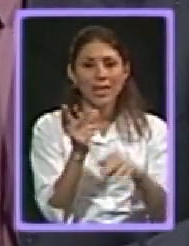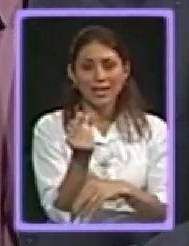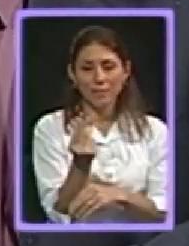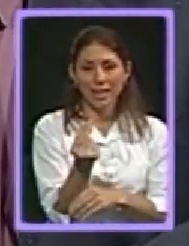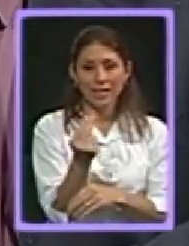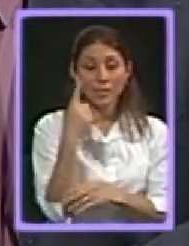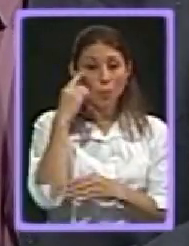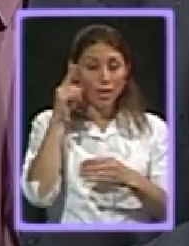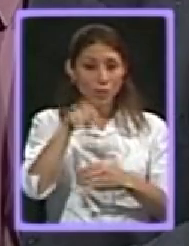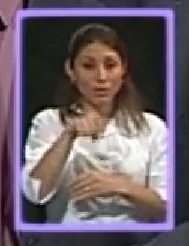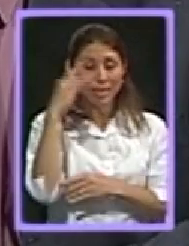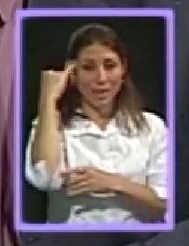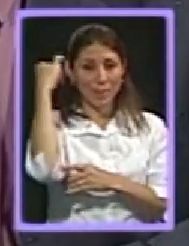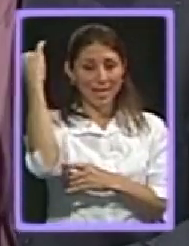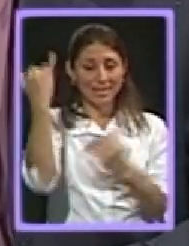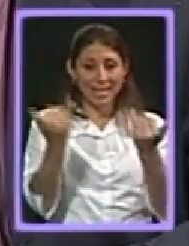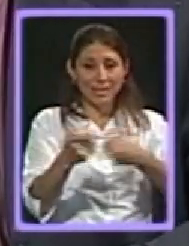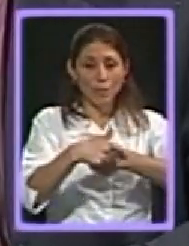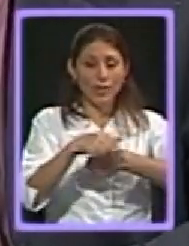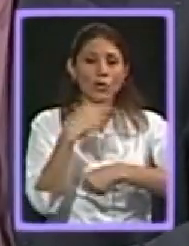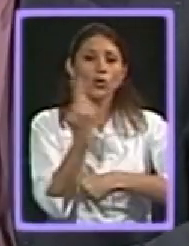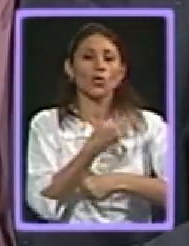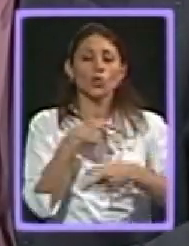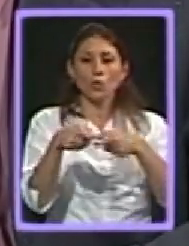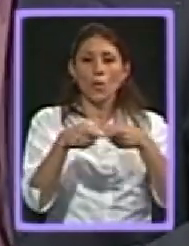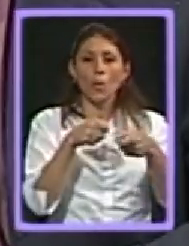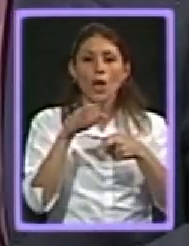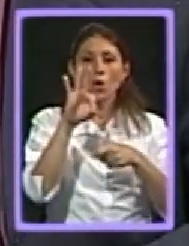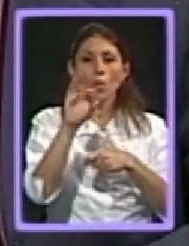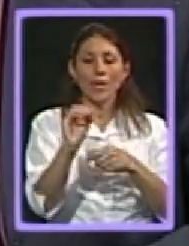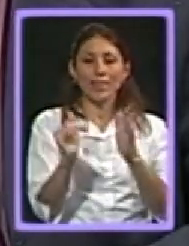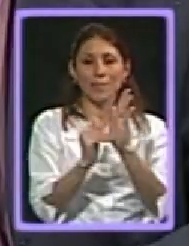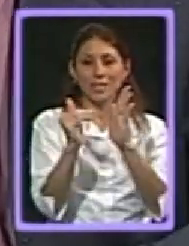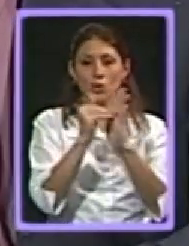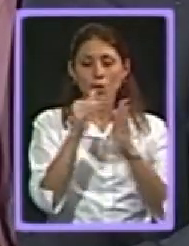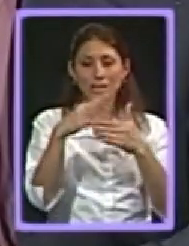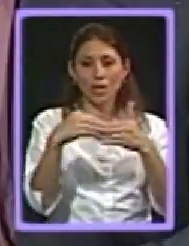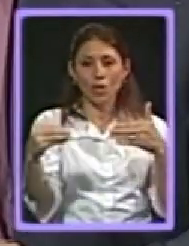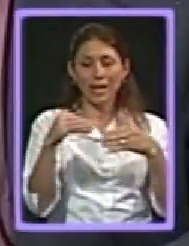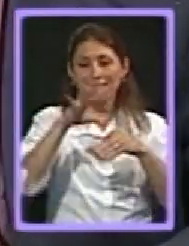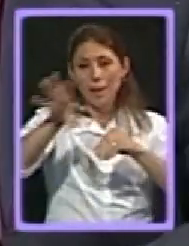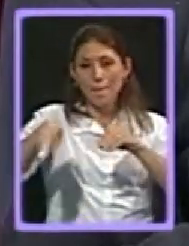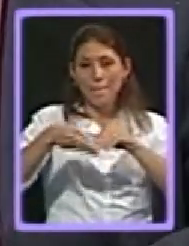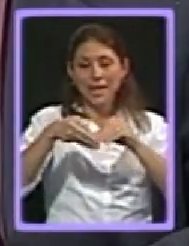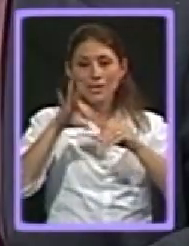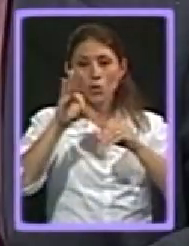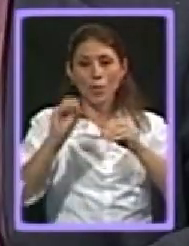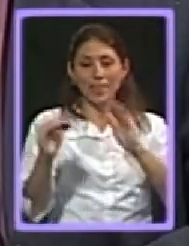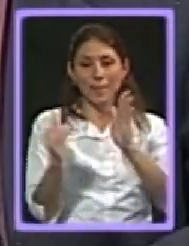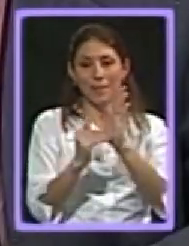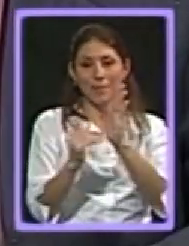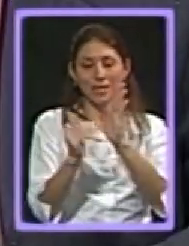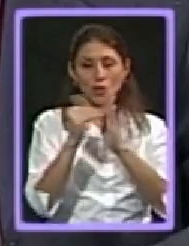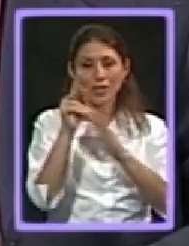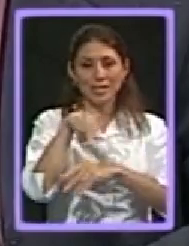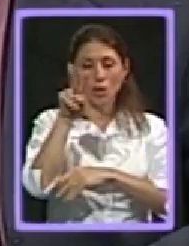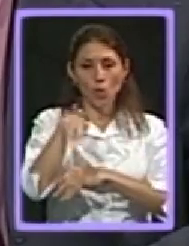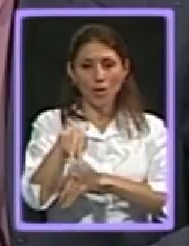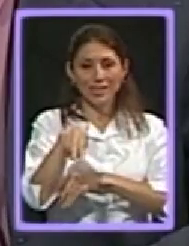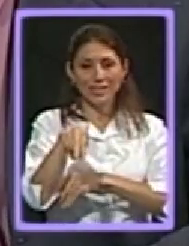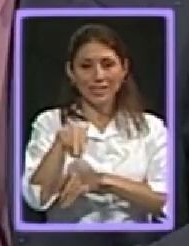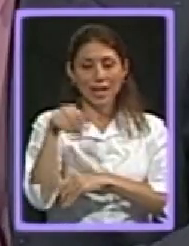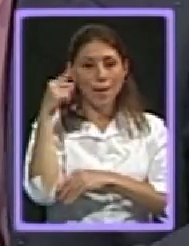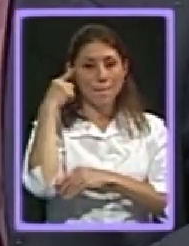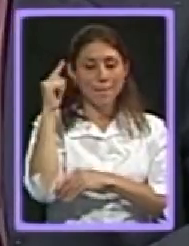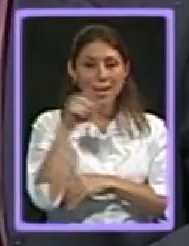momento nosotros estamos manejando 90 millones de dólares, más 90.000 millones de colones para con estas